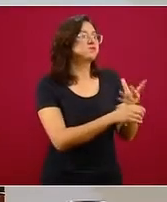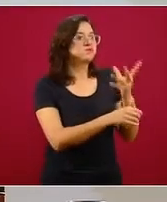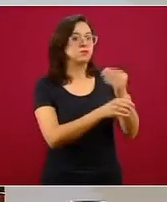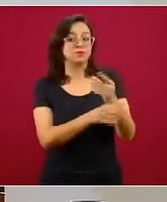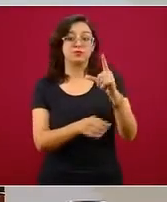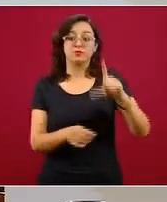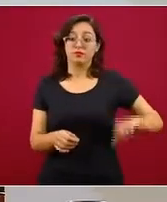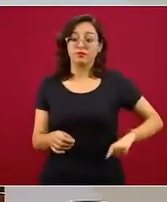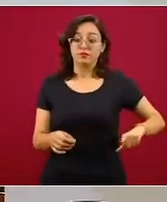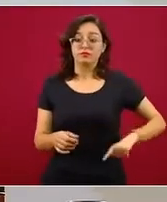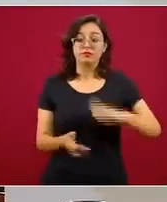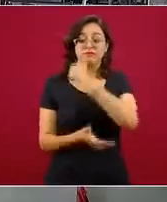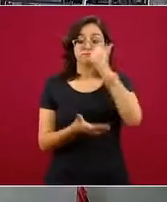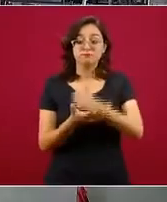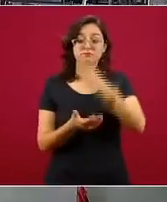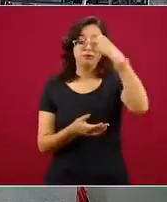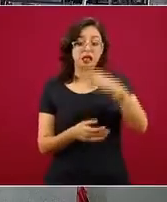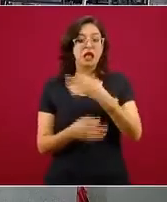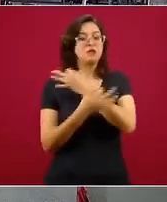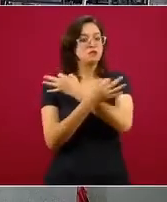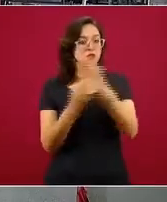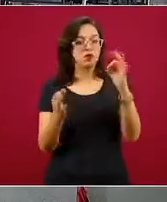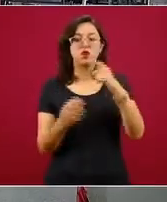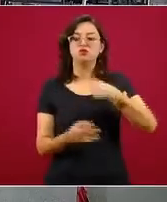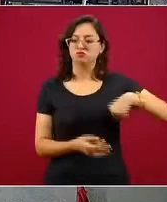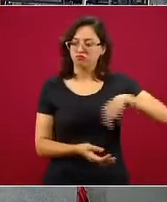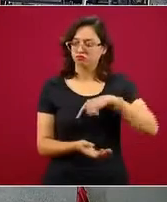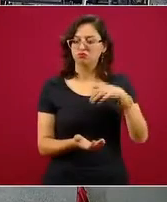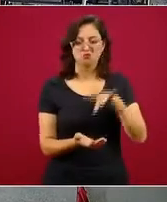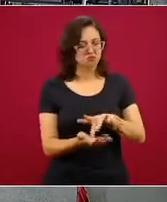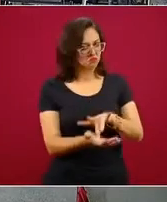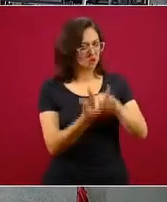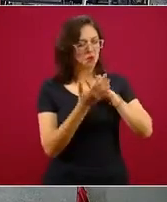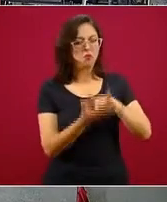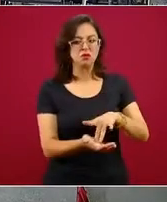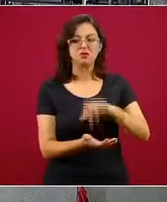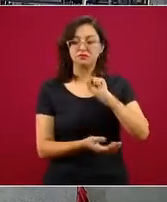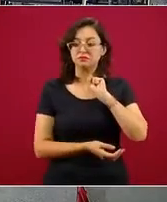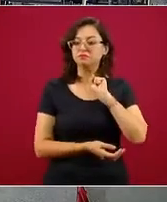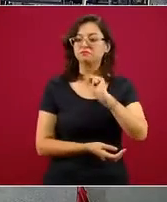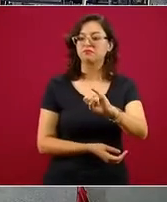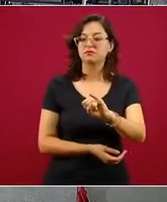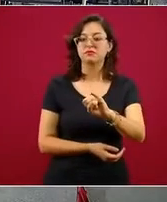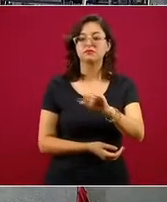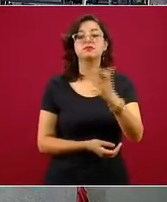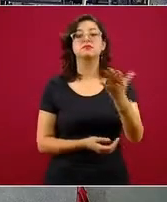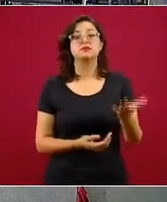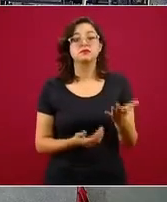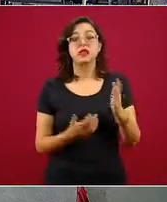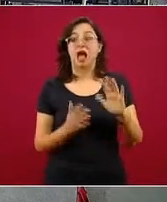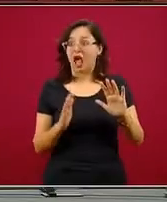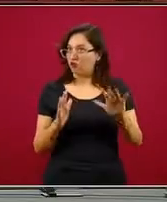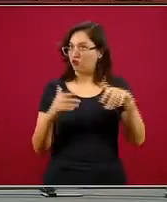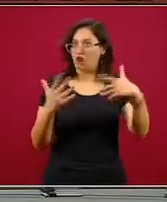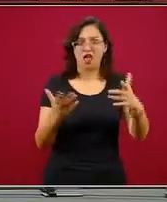y que apoyamos por completo, va a ser sumamente útil llevar las pruebas a la